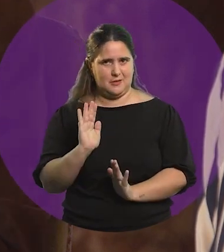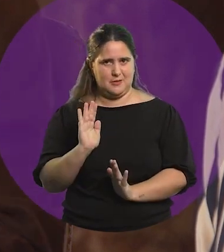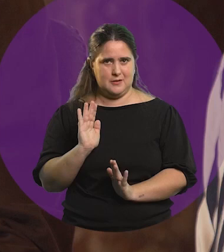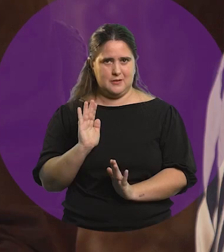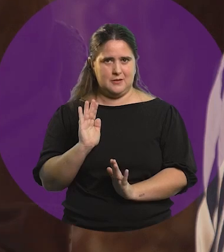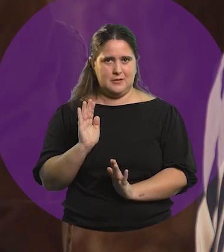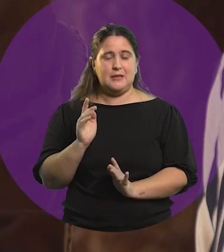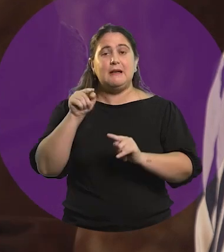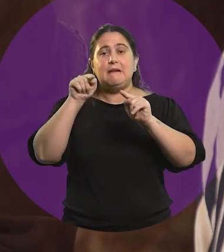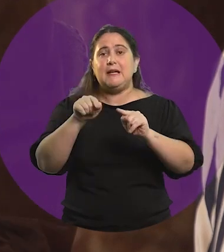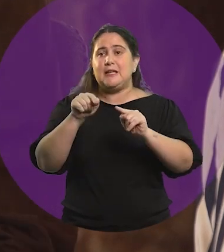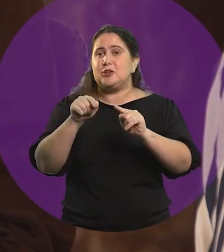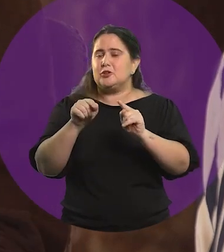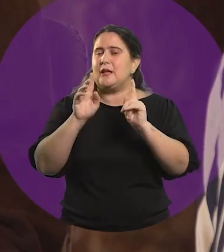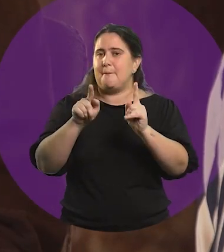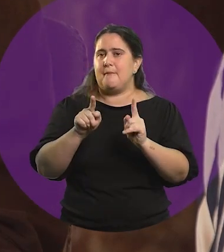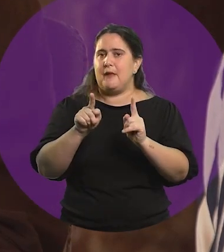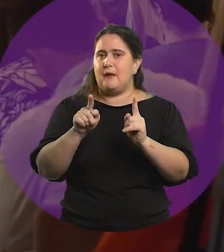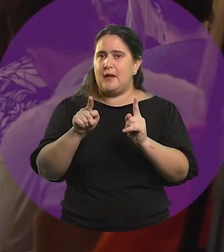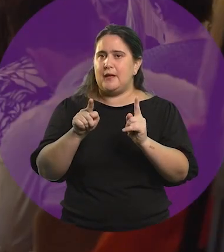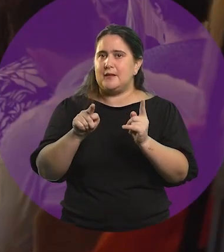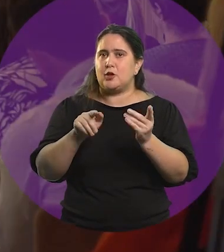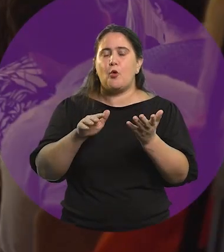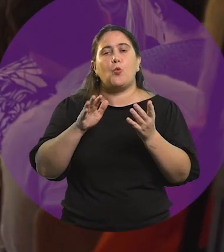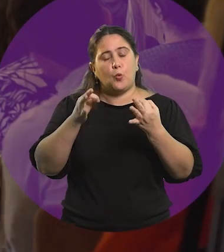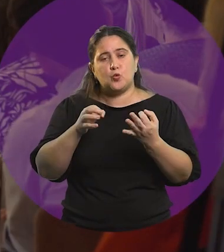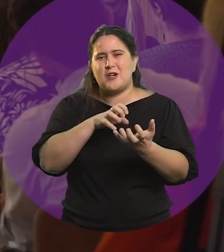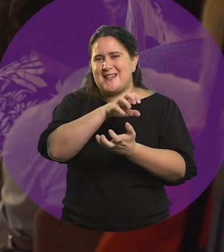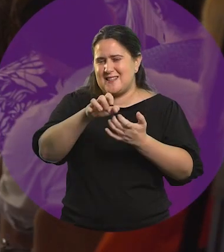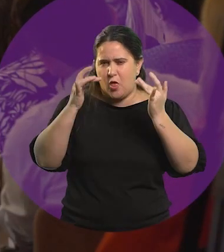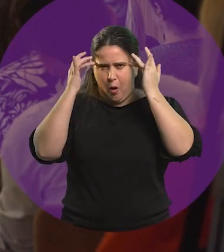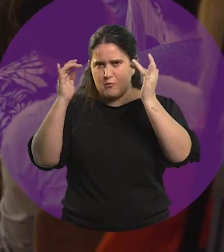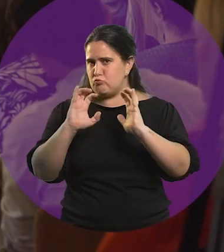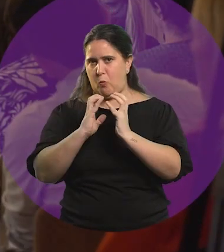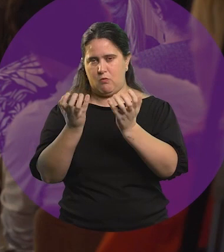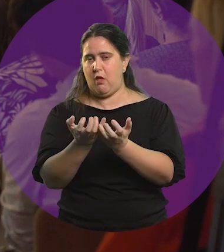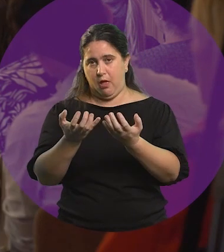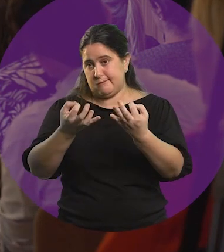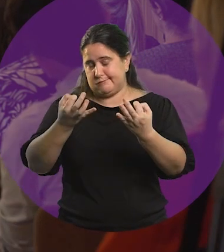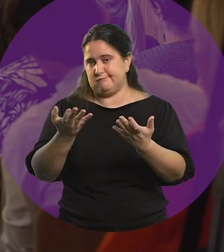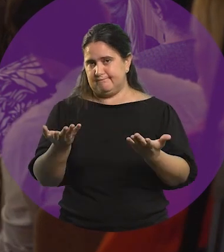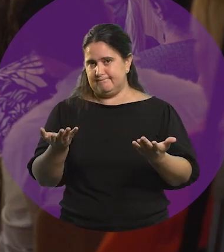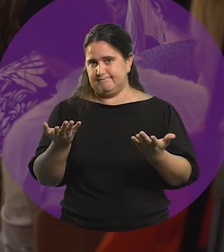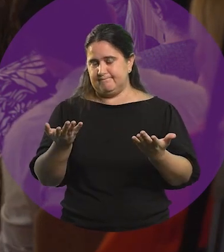cuestiones. Todo esto se está dando en un entorno de una crisis educativa global, hay que decirlo,